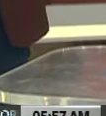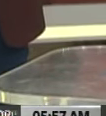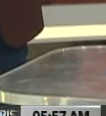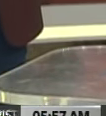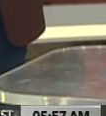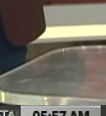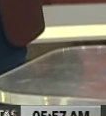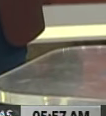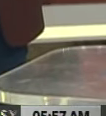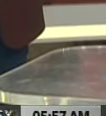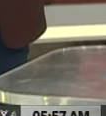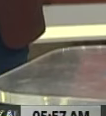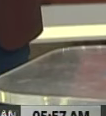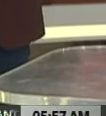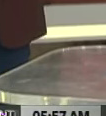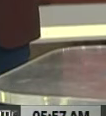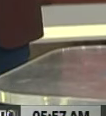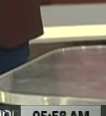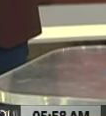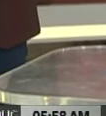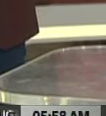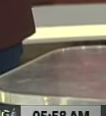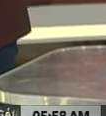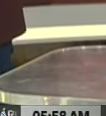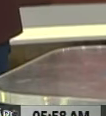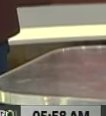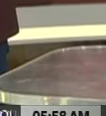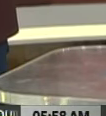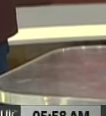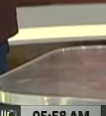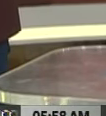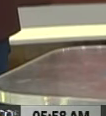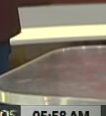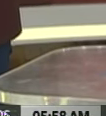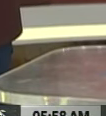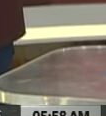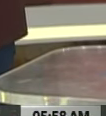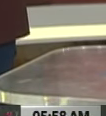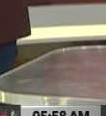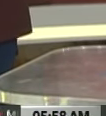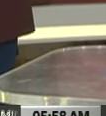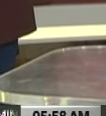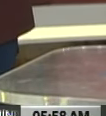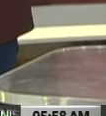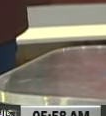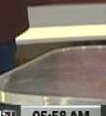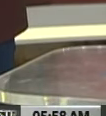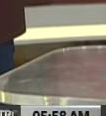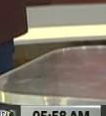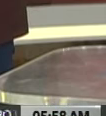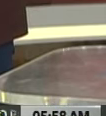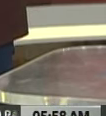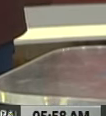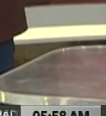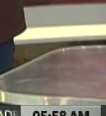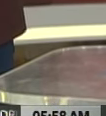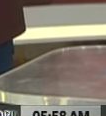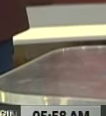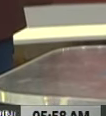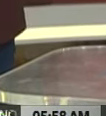va a profundizar con el desfile en Los Próceres, que va a cerrar una jornada muy pero muy intensa. Y nosotros desde acá, desde Venezolana